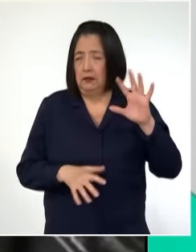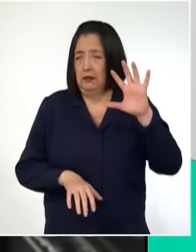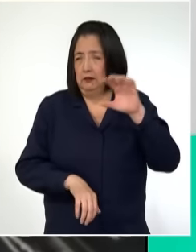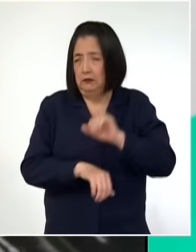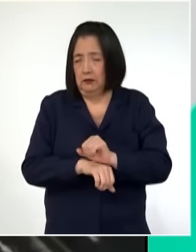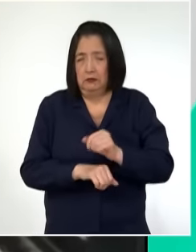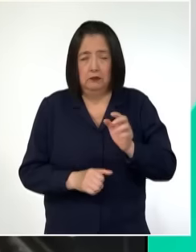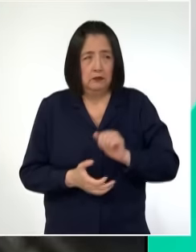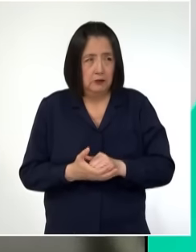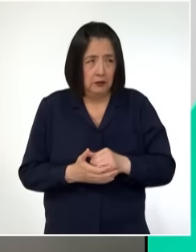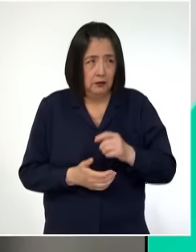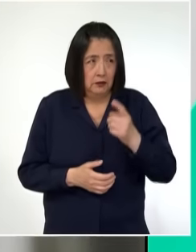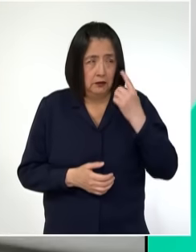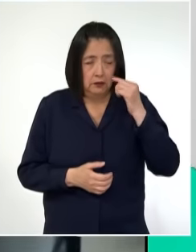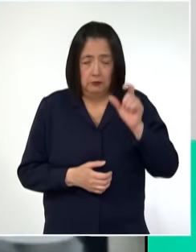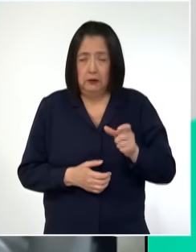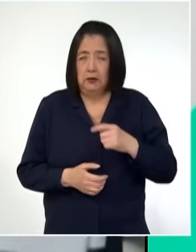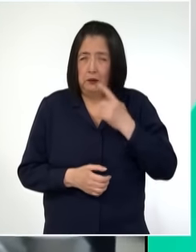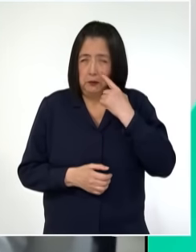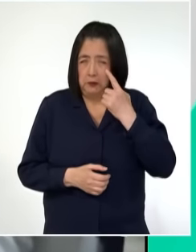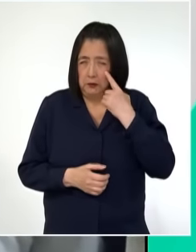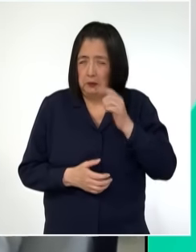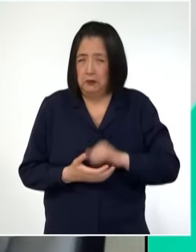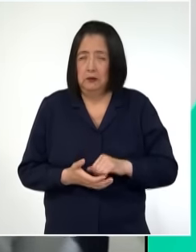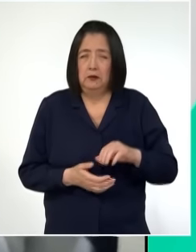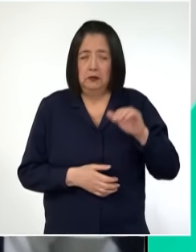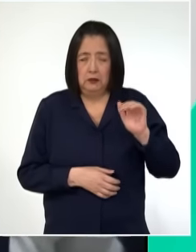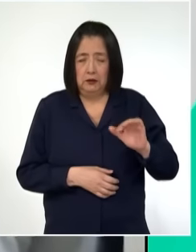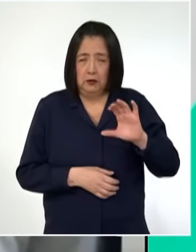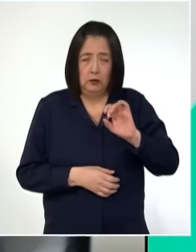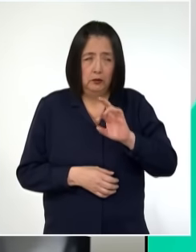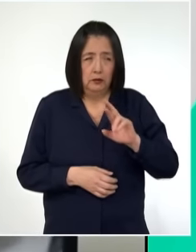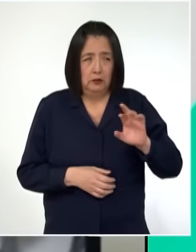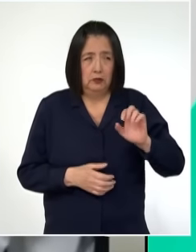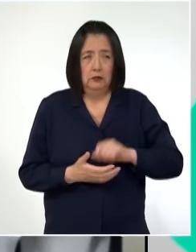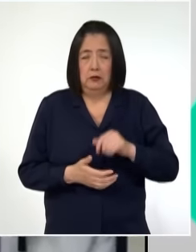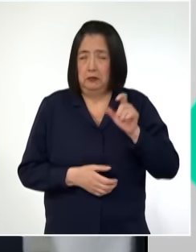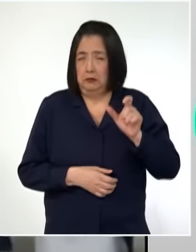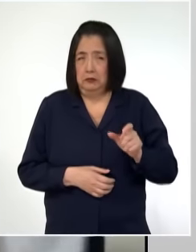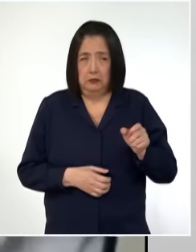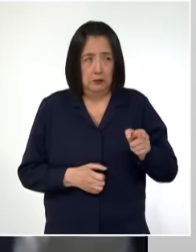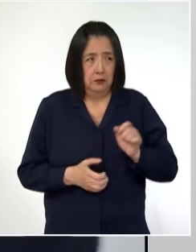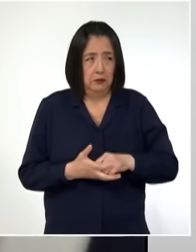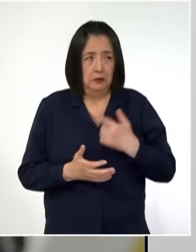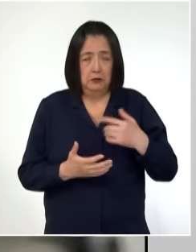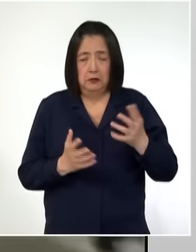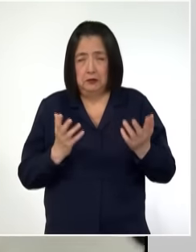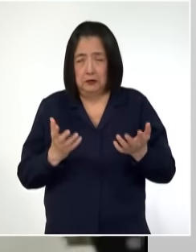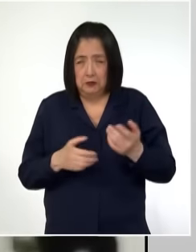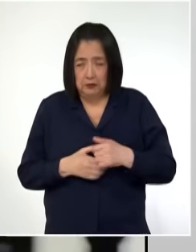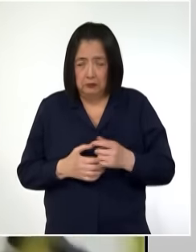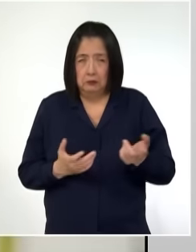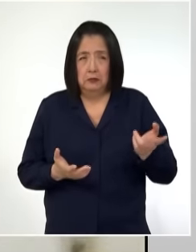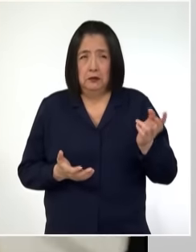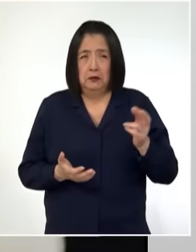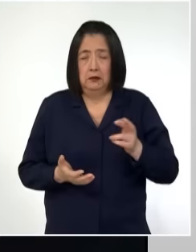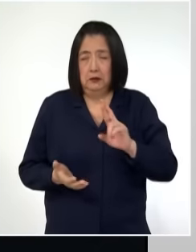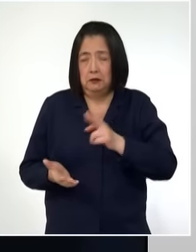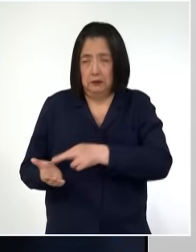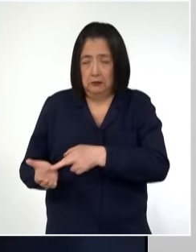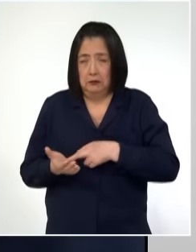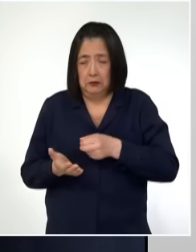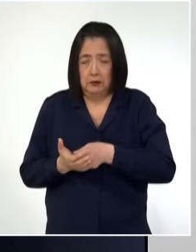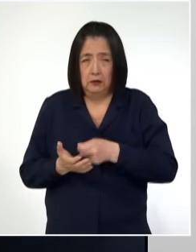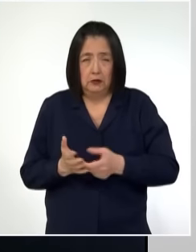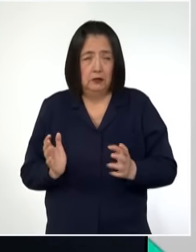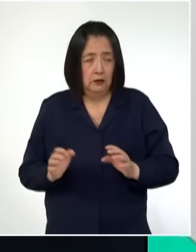capturado. Conocido con el alias de Chato Oré, que es una de las personas incluso que estaba involucrada en las extorsiones a la familia